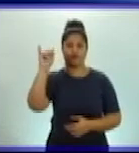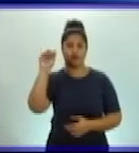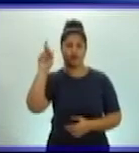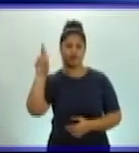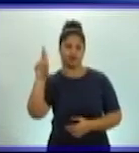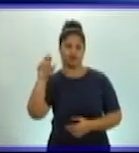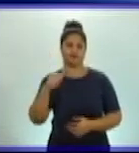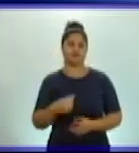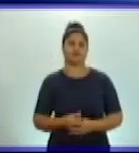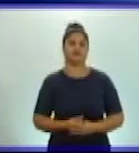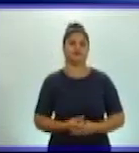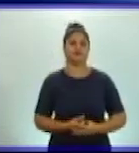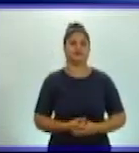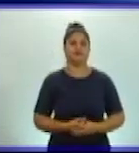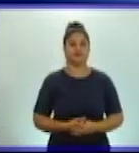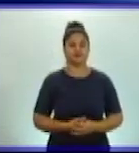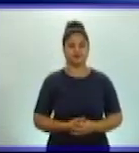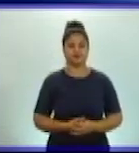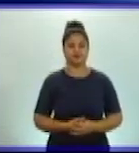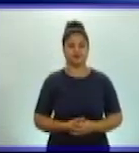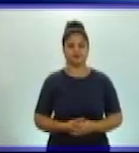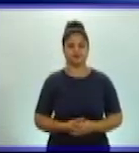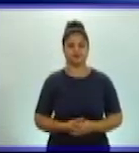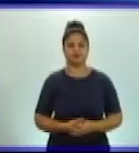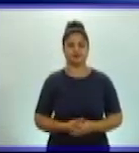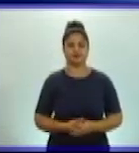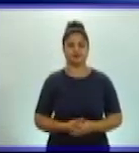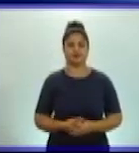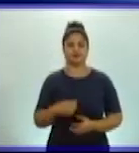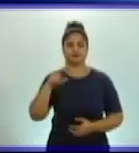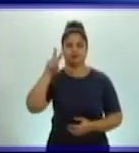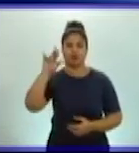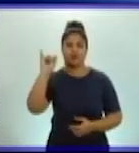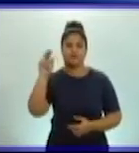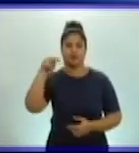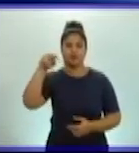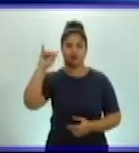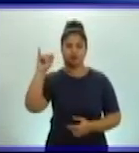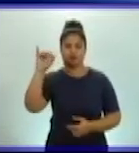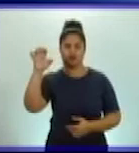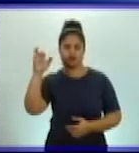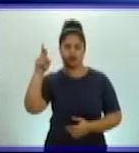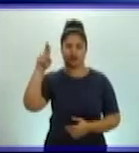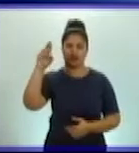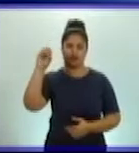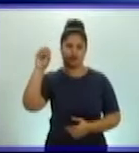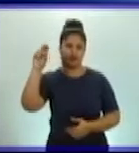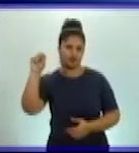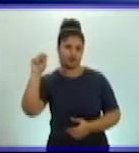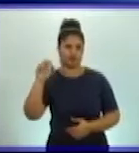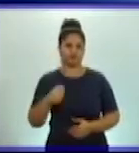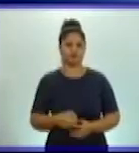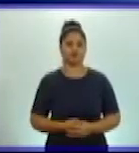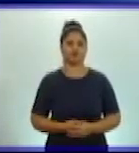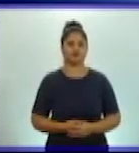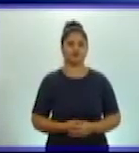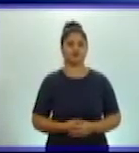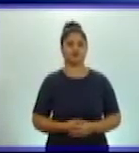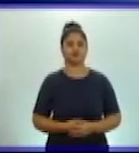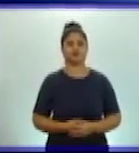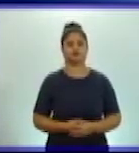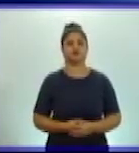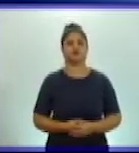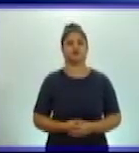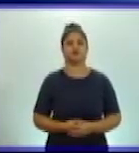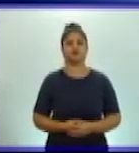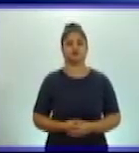primera palabra que hay en el texto. Vinieron, viene de venir de partir, que es su verbo modelo, y cuando lo conjugamos es partieron. ¿Hay un cambio? Sí,